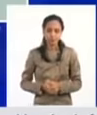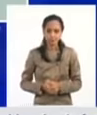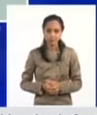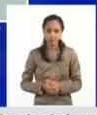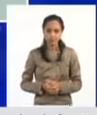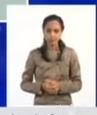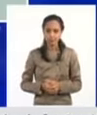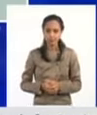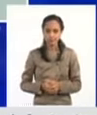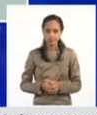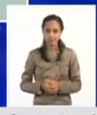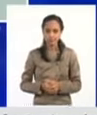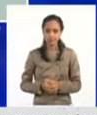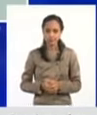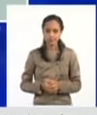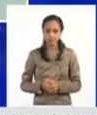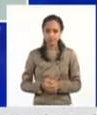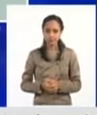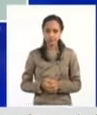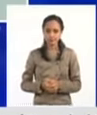vacunal. Eso hace que